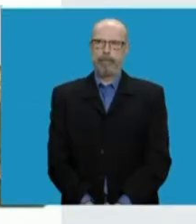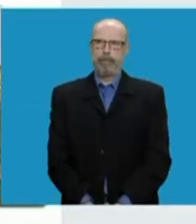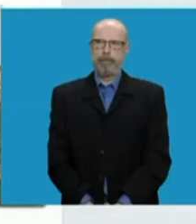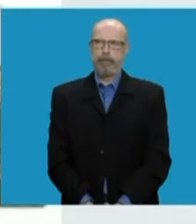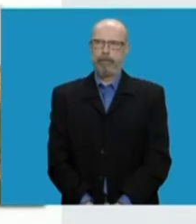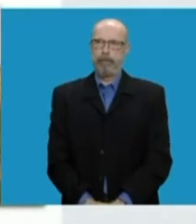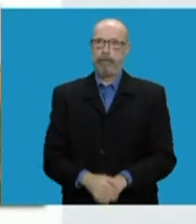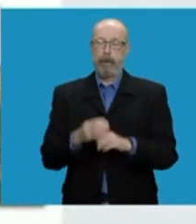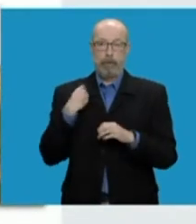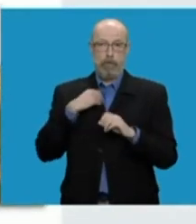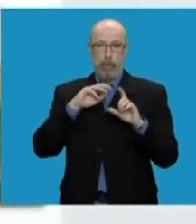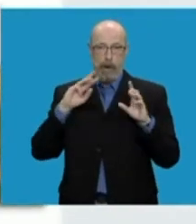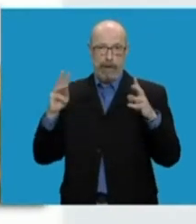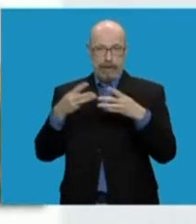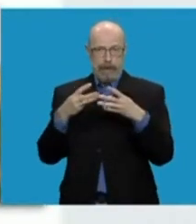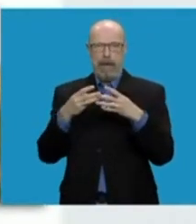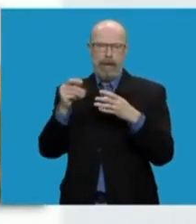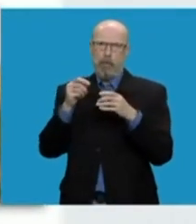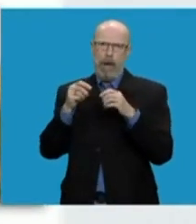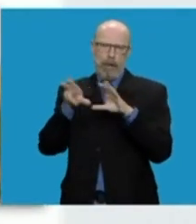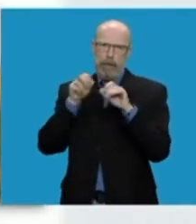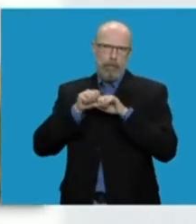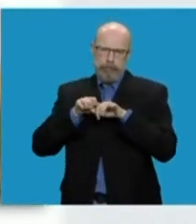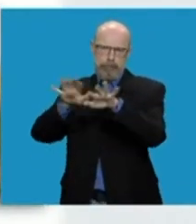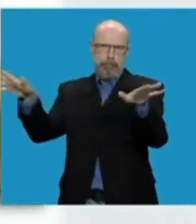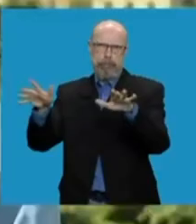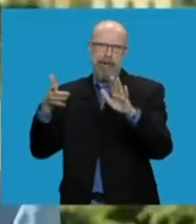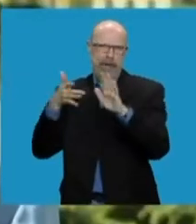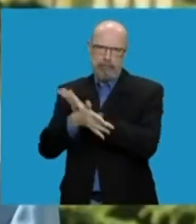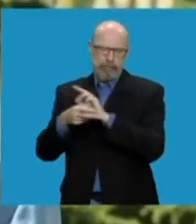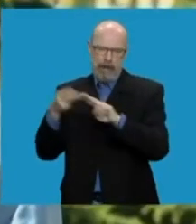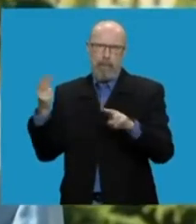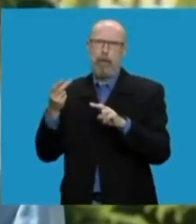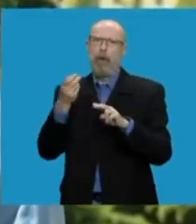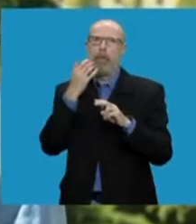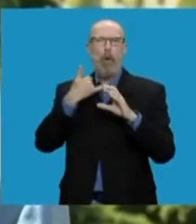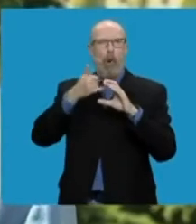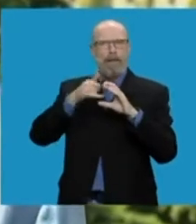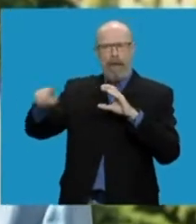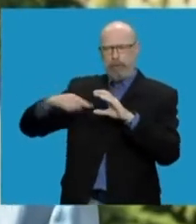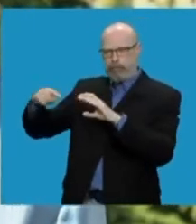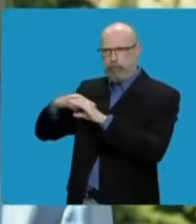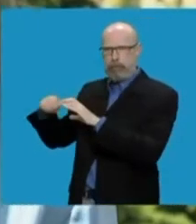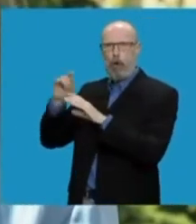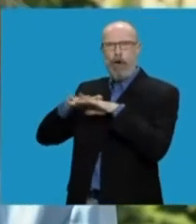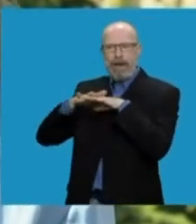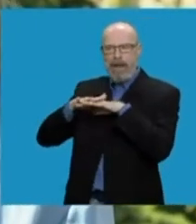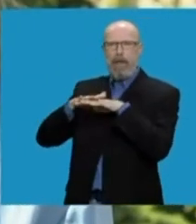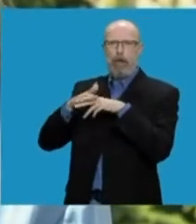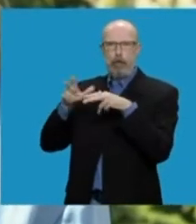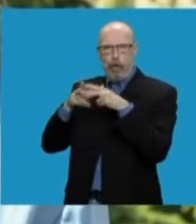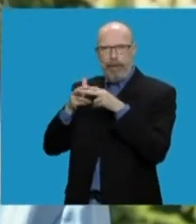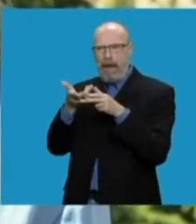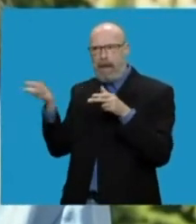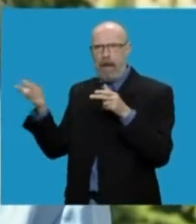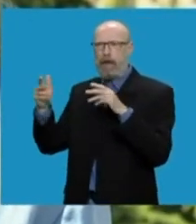Volar en internet, se hizo muy viral, te llegaba por todos los grupos de WhatsApp, te llegaba por todas las redes sociales, entonces era muy emocionante, ¿no? Pero era